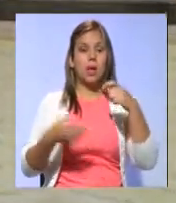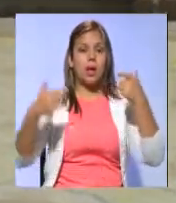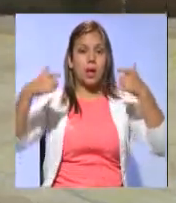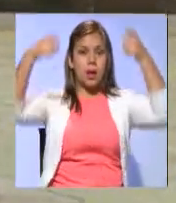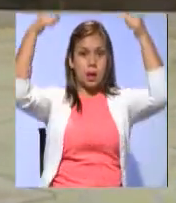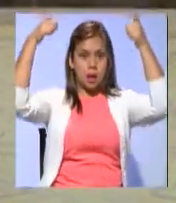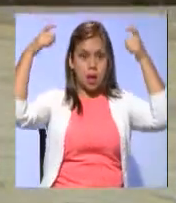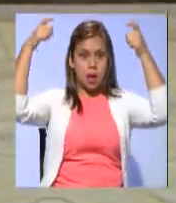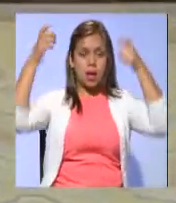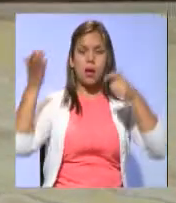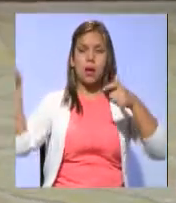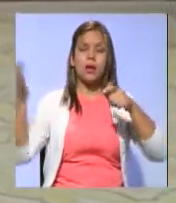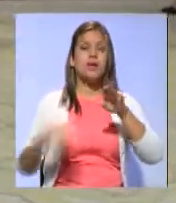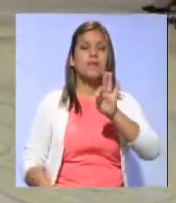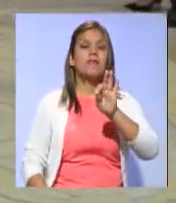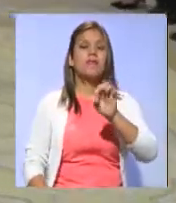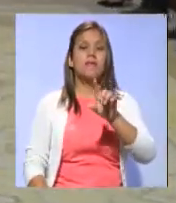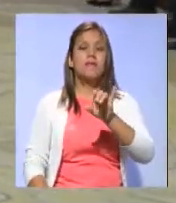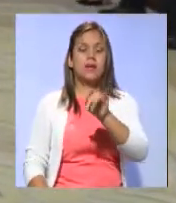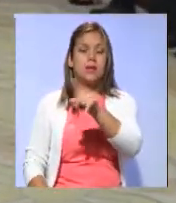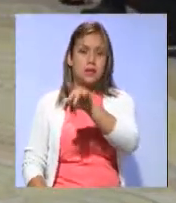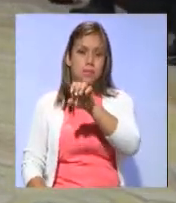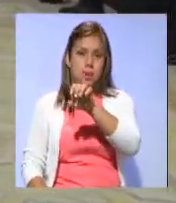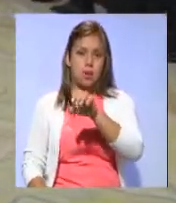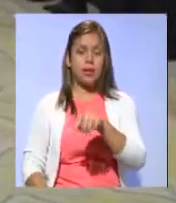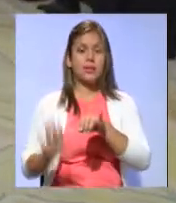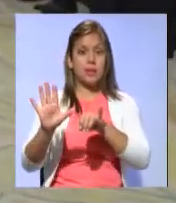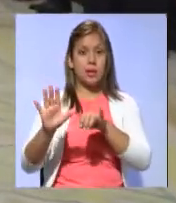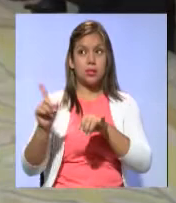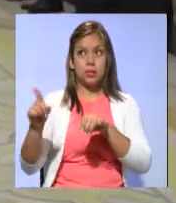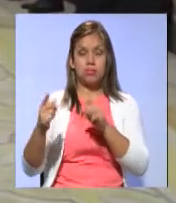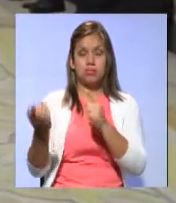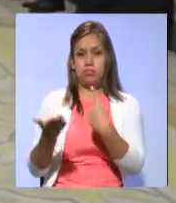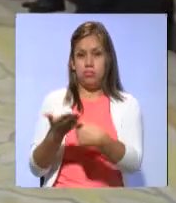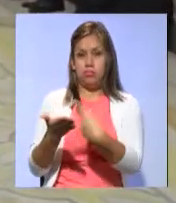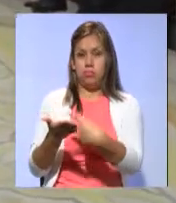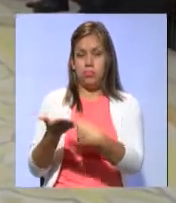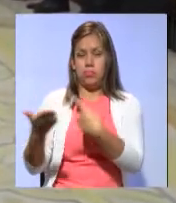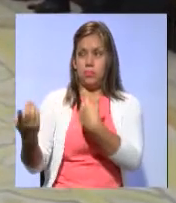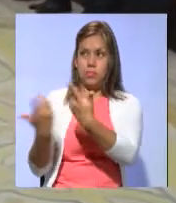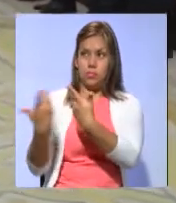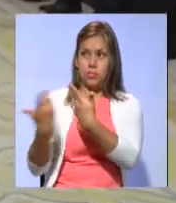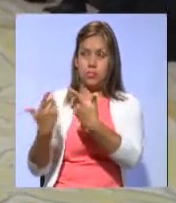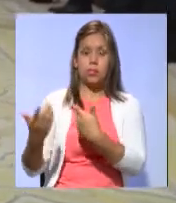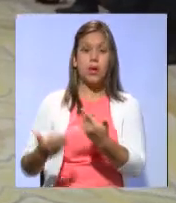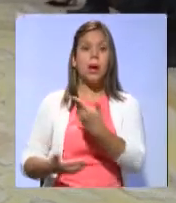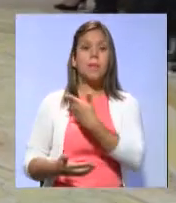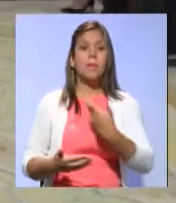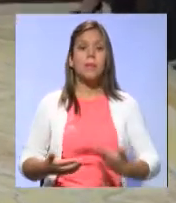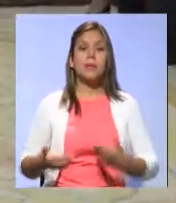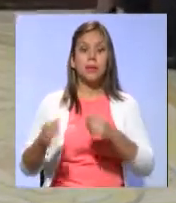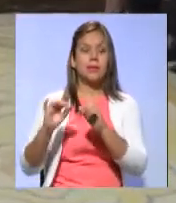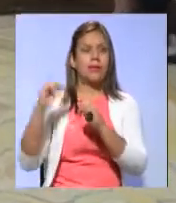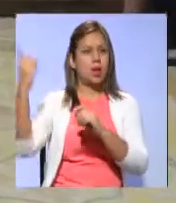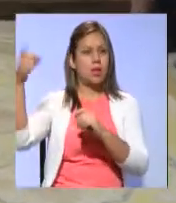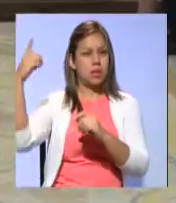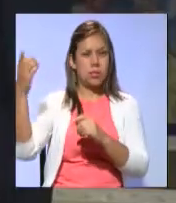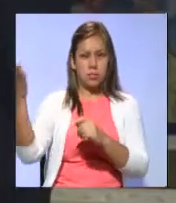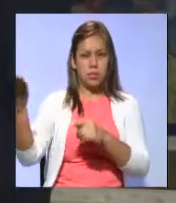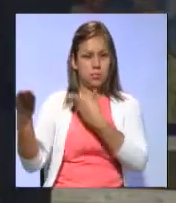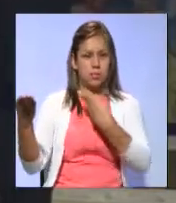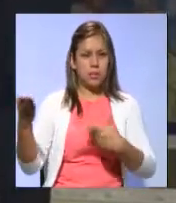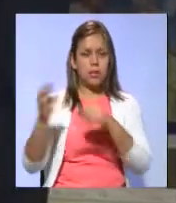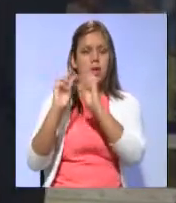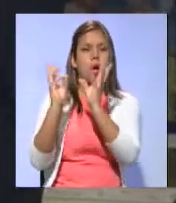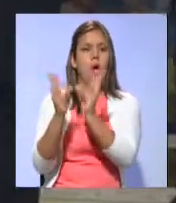Felipe VI. Además, tiene prevista una reunión con el jefe del Ejecutivo español, Mariano Rajoy, a quien pedirá que interceda ante las autoridades